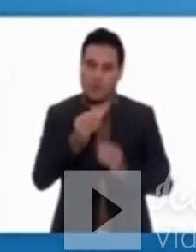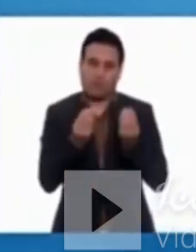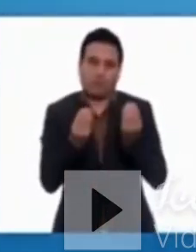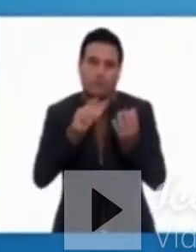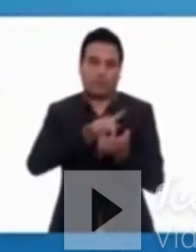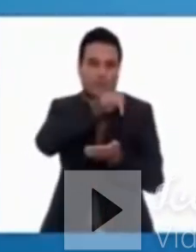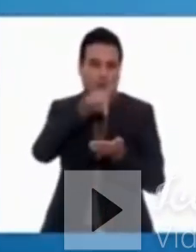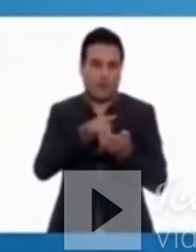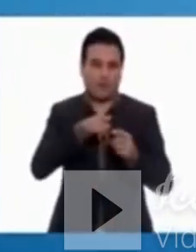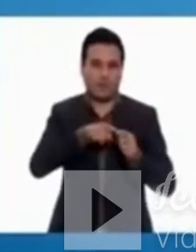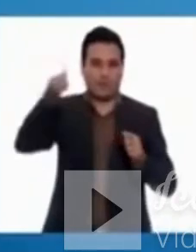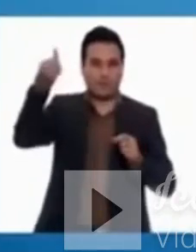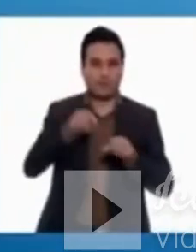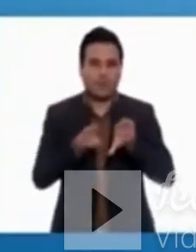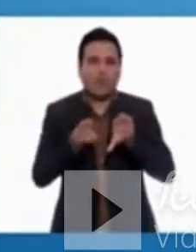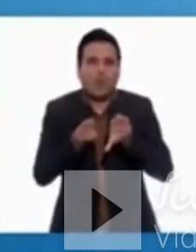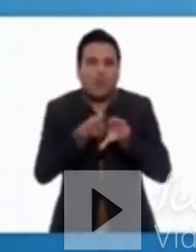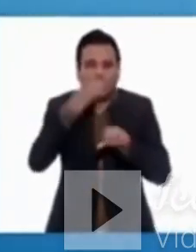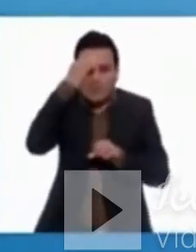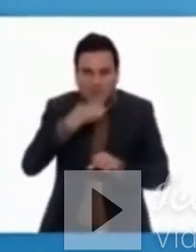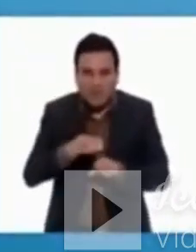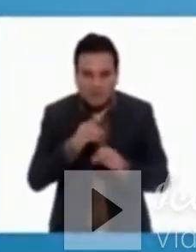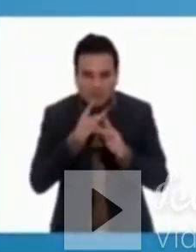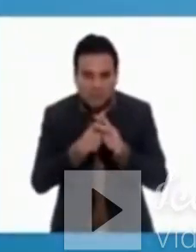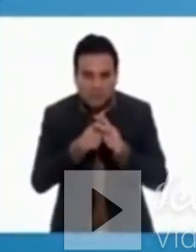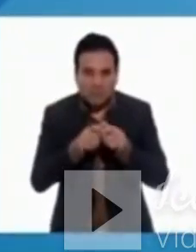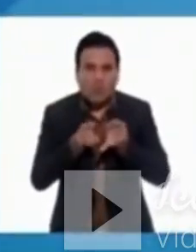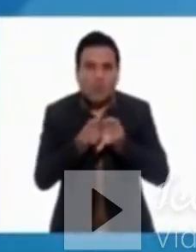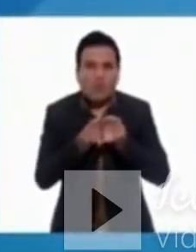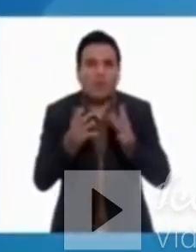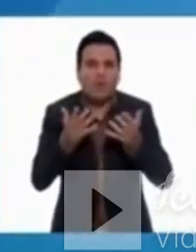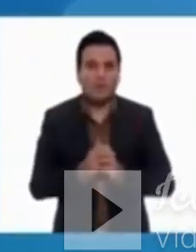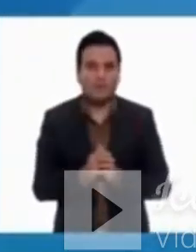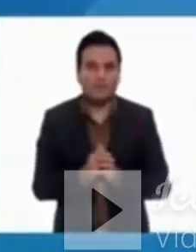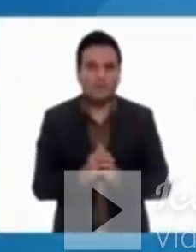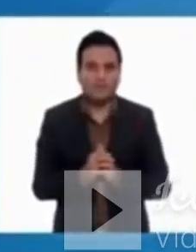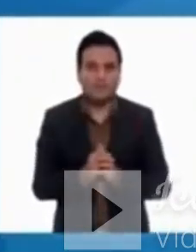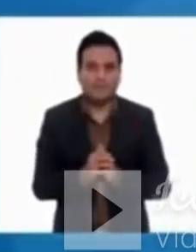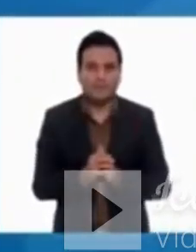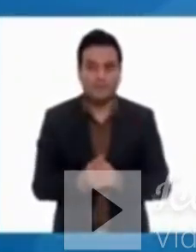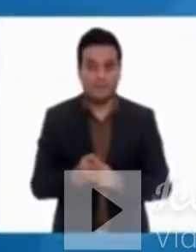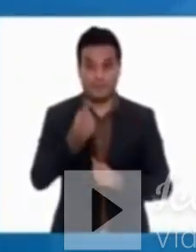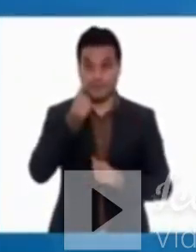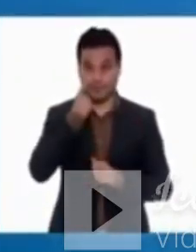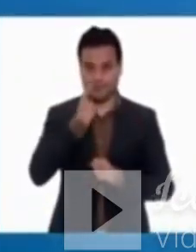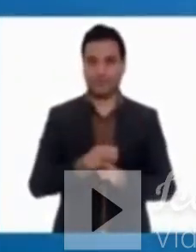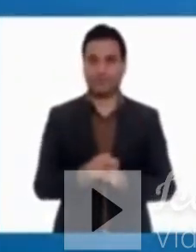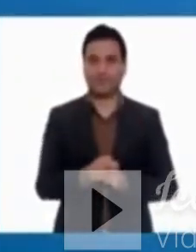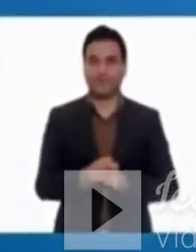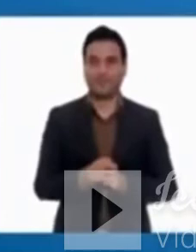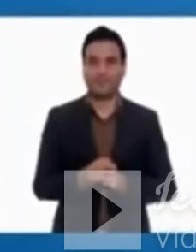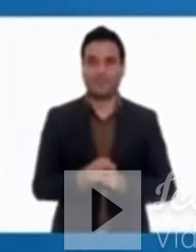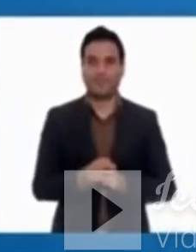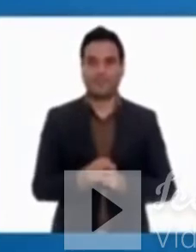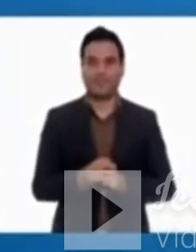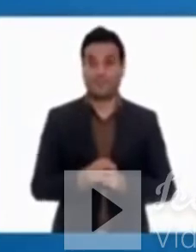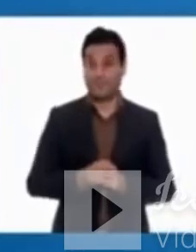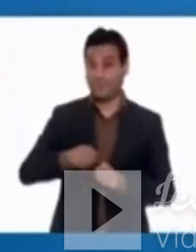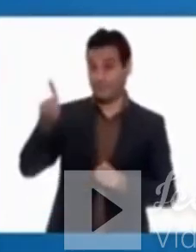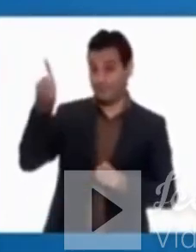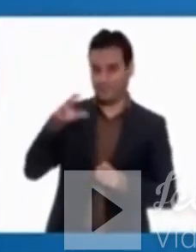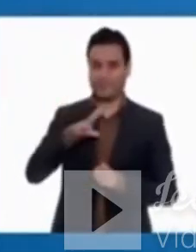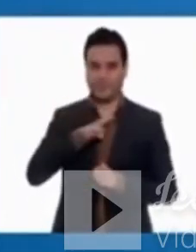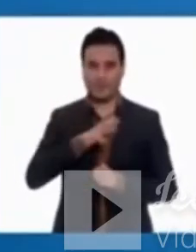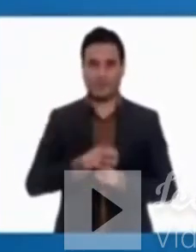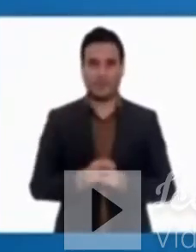kilómetros. ¿Cómo sabemos a cuánto equivale una escala? De esta forma. Yo aquí tengo esta escala,